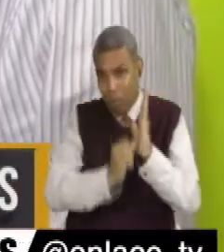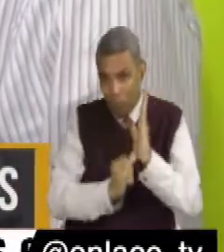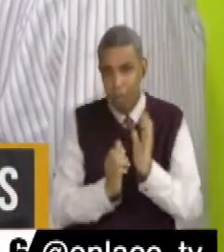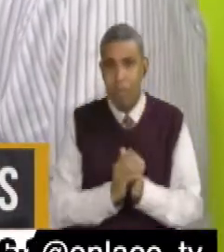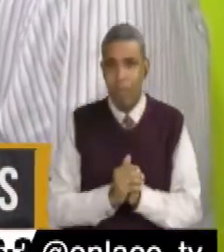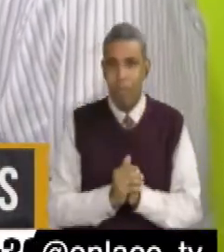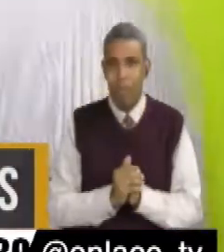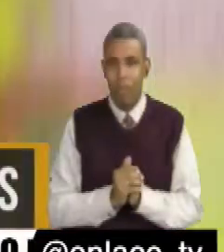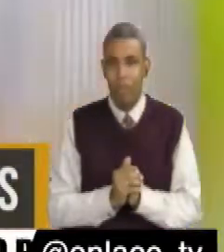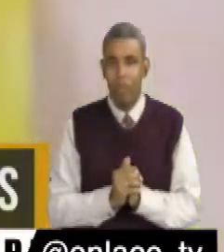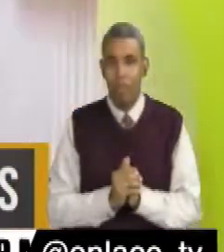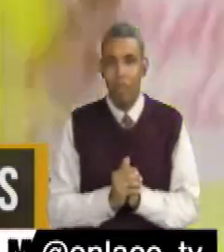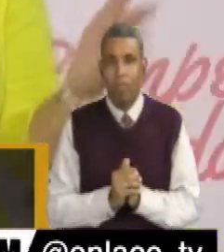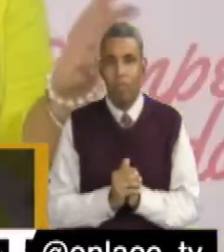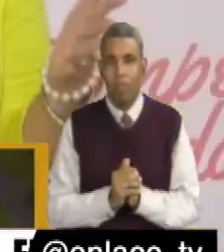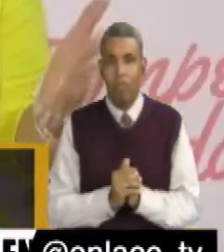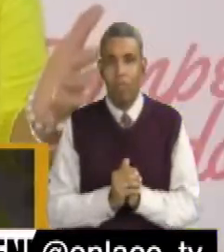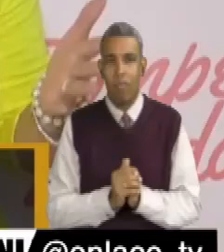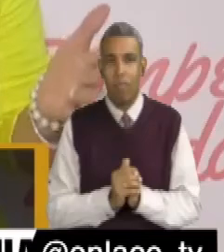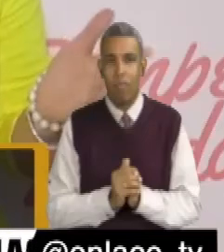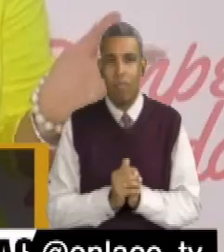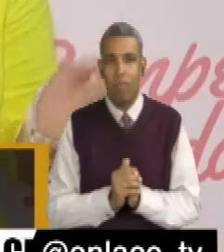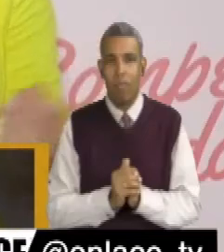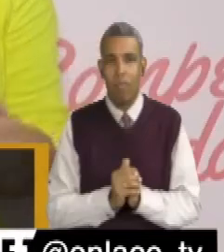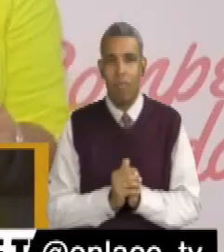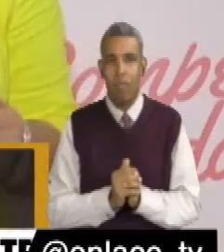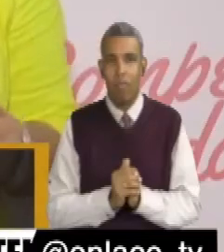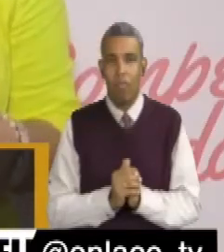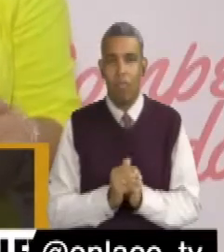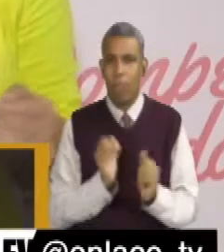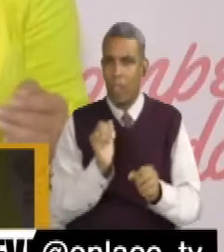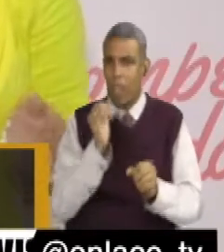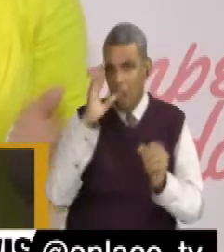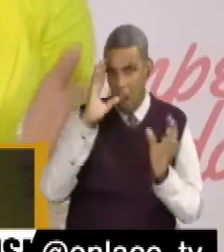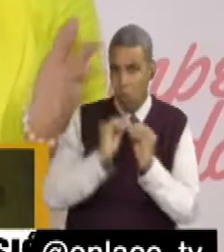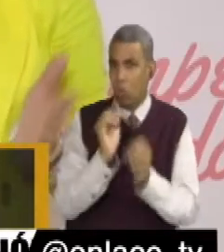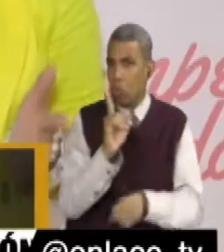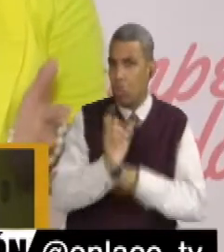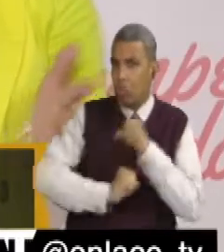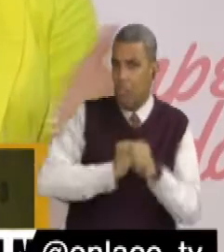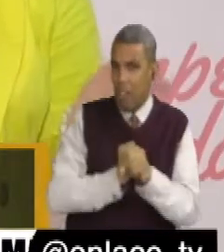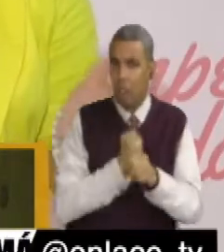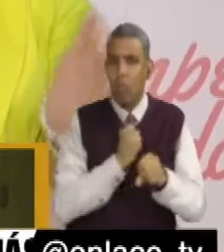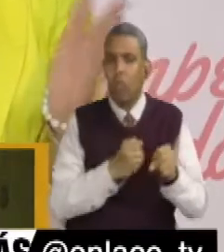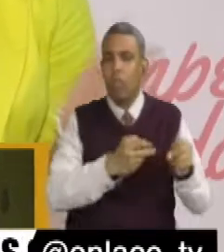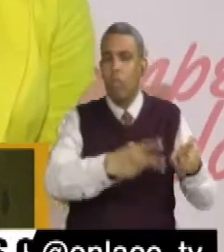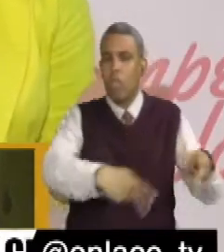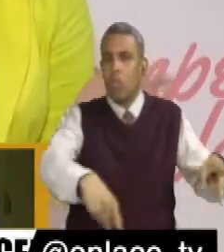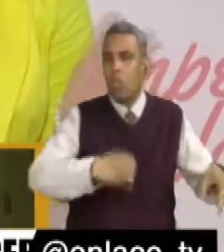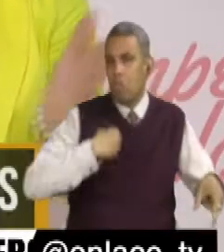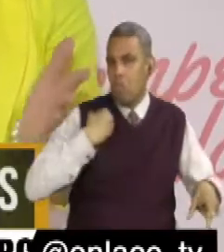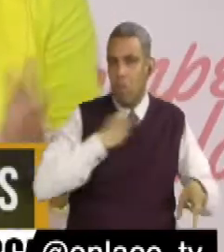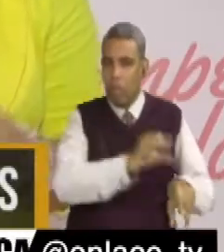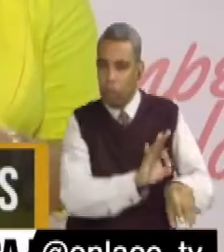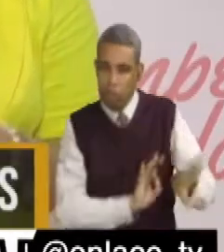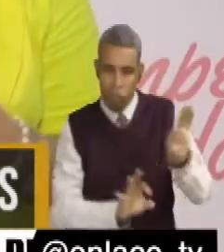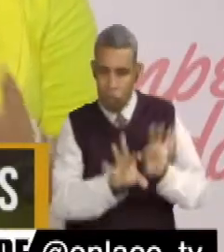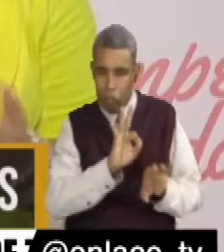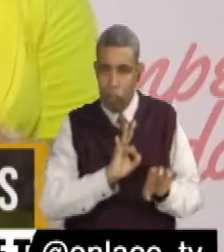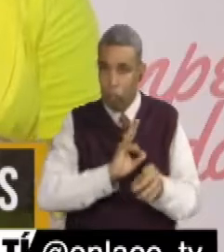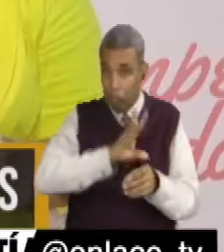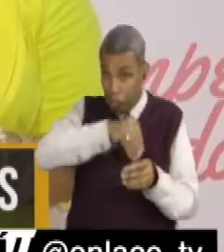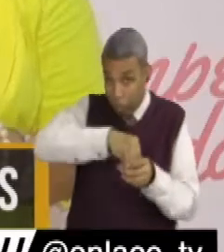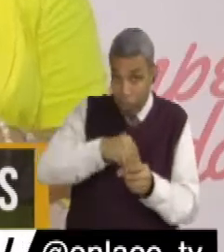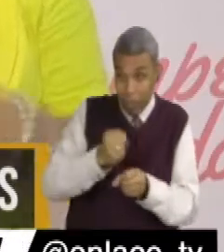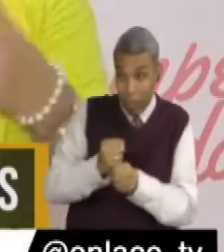fortalecer su planta de personal. Si contratamos un año, los jóvenes, el 50% de las asignaciones y el salario lo